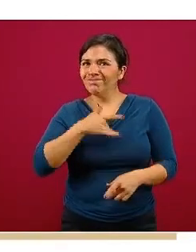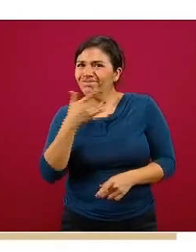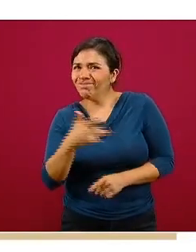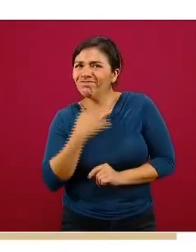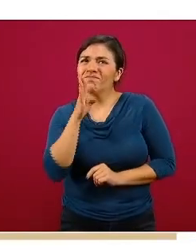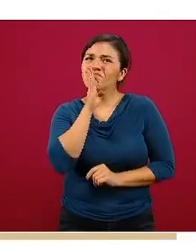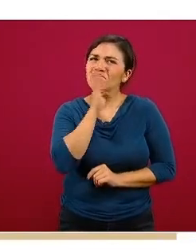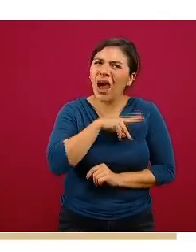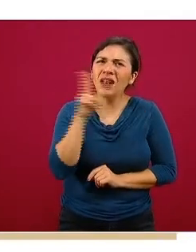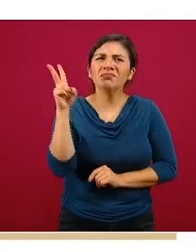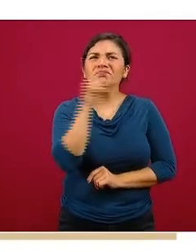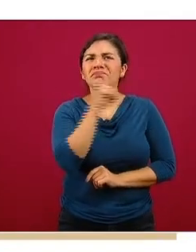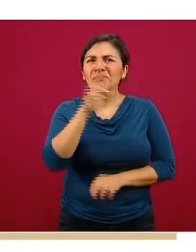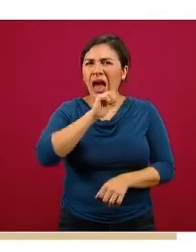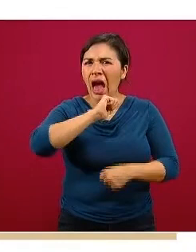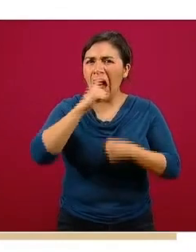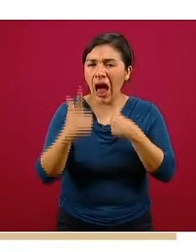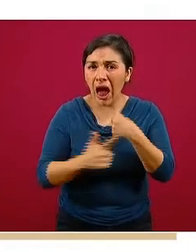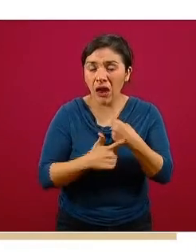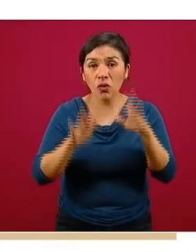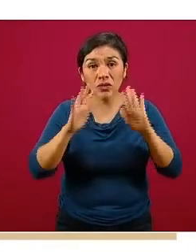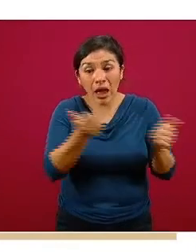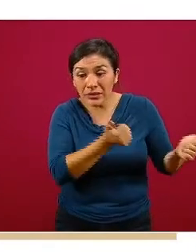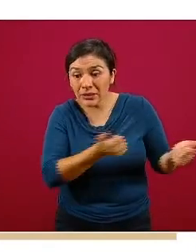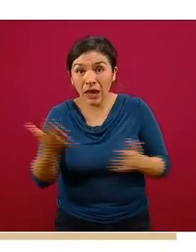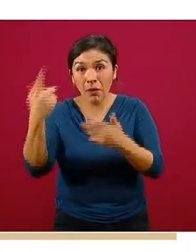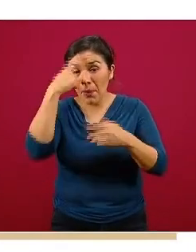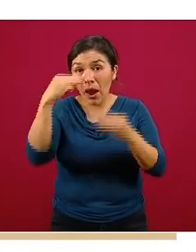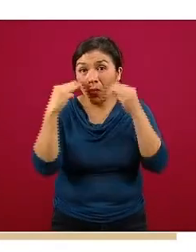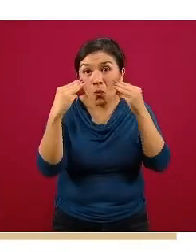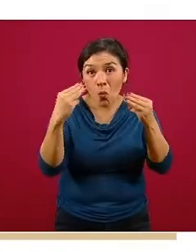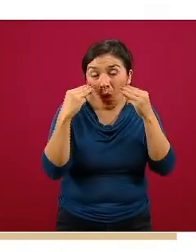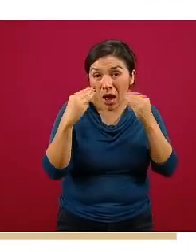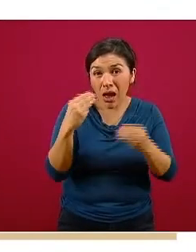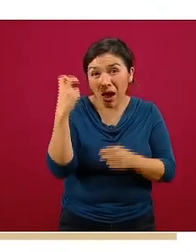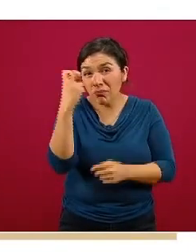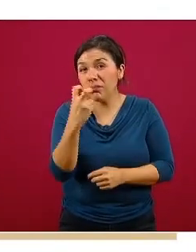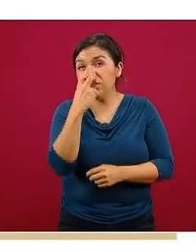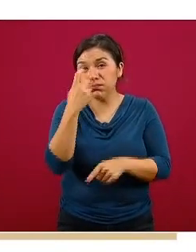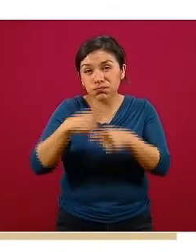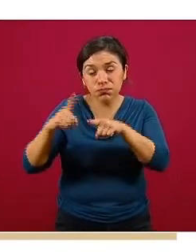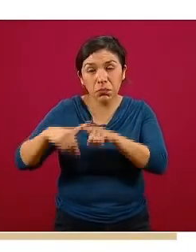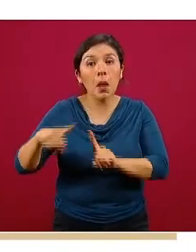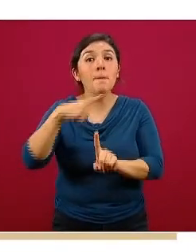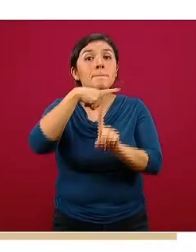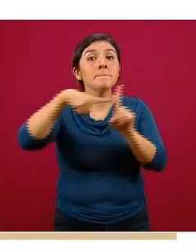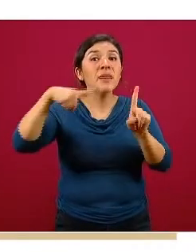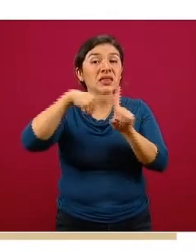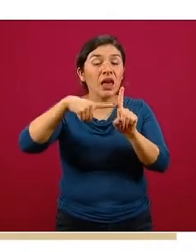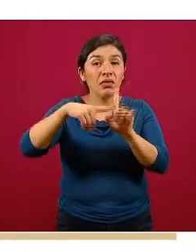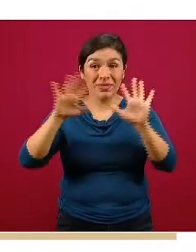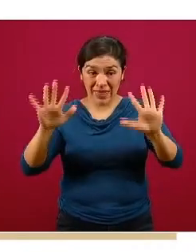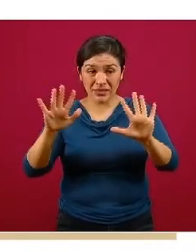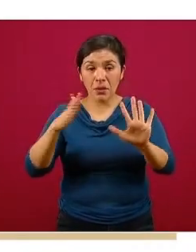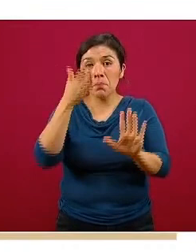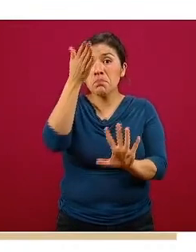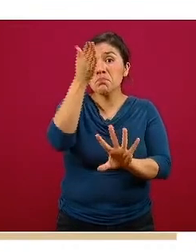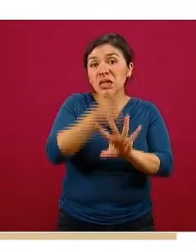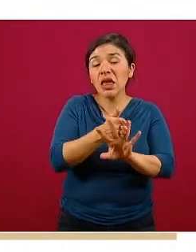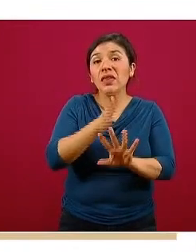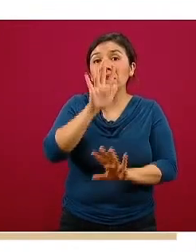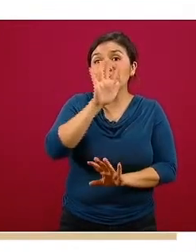síntomas respiratorios y que han sido muestreadas, la mitad de ellas, o sea, 5